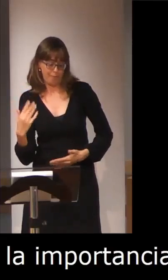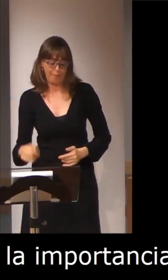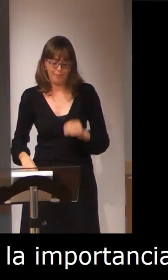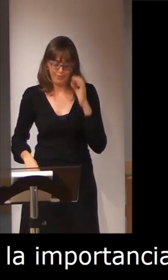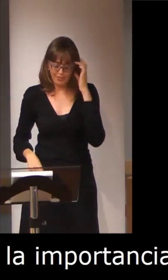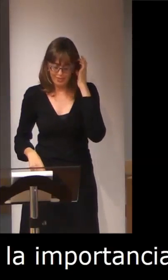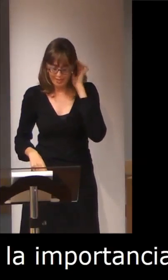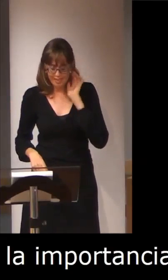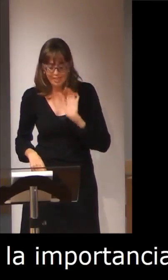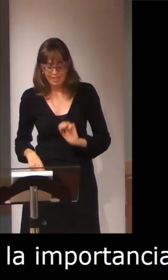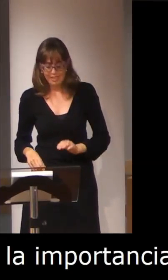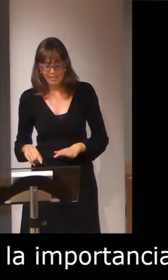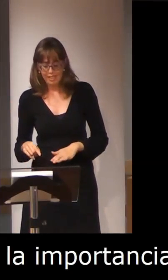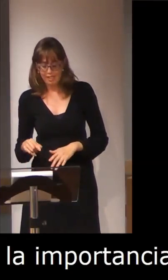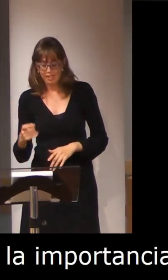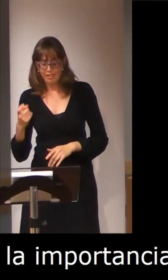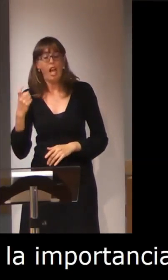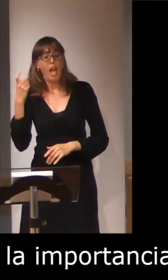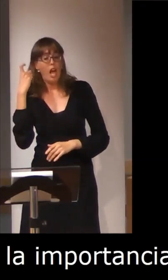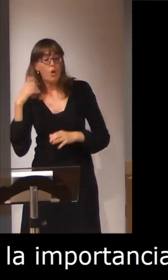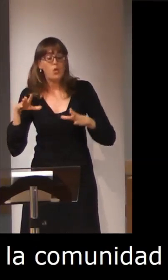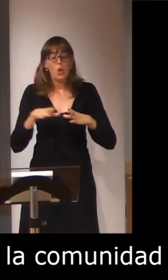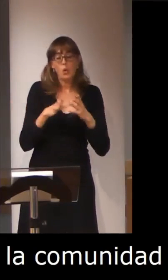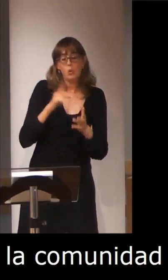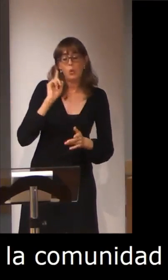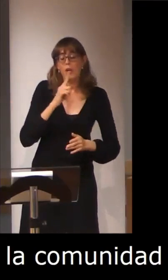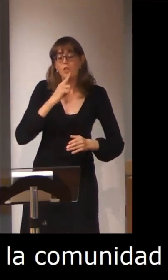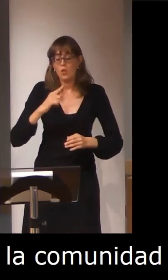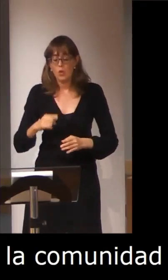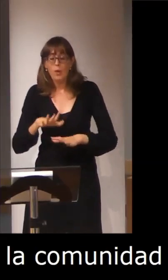También buscamos dar prestigio a la lengua de signos